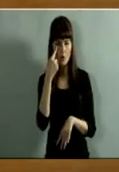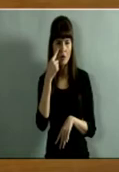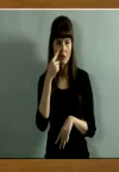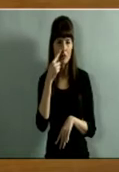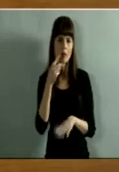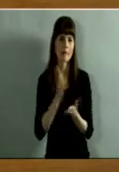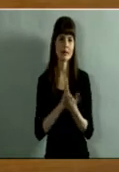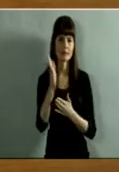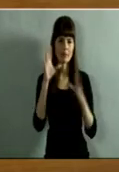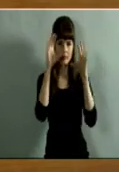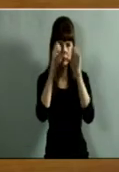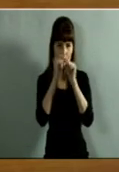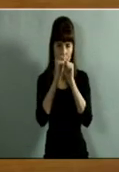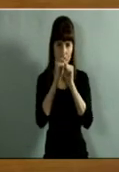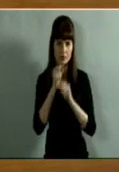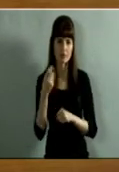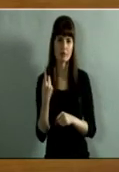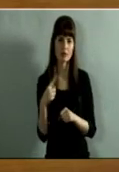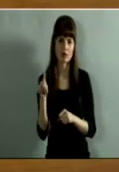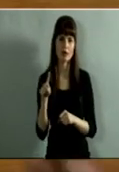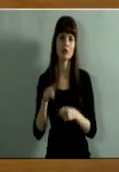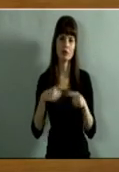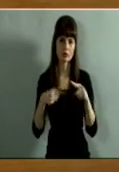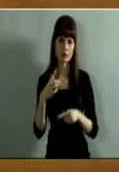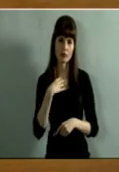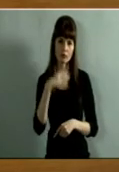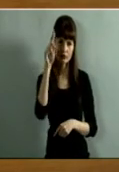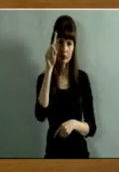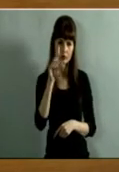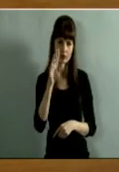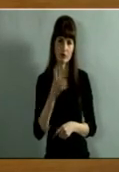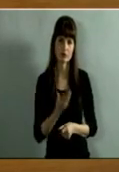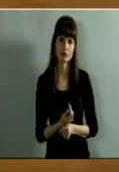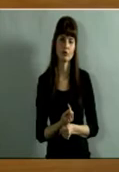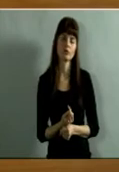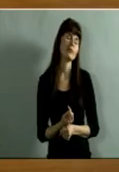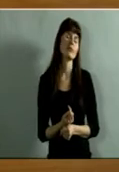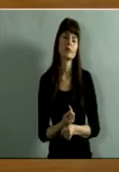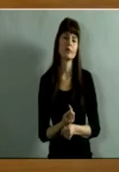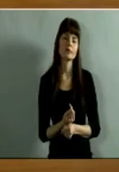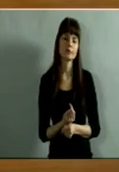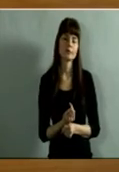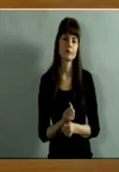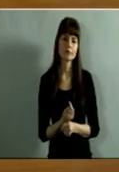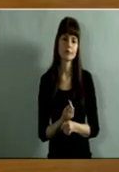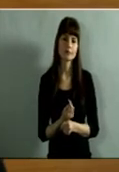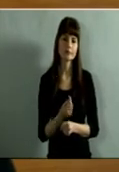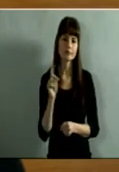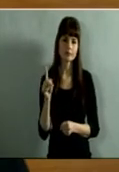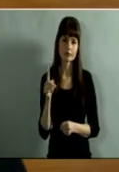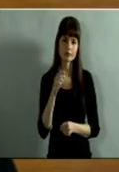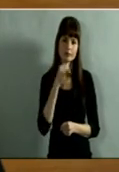yo oraba y decía, Señor, yo sé que un día tú le vas a dar la vista a ese ojo. Y